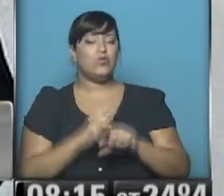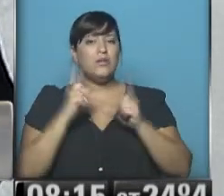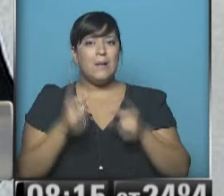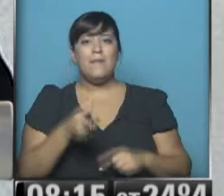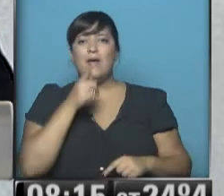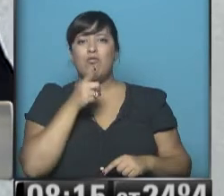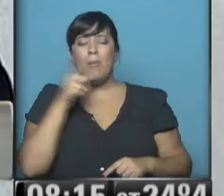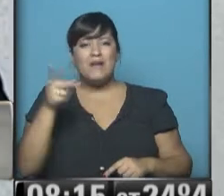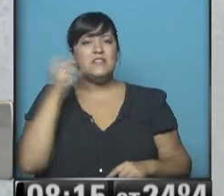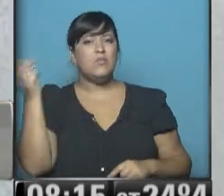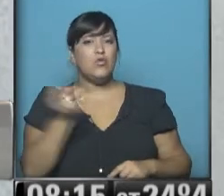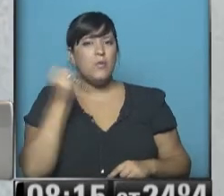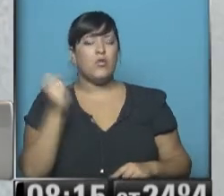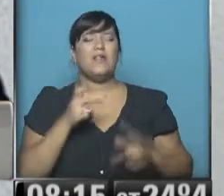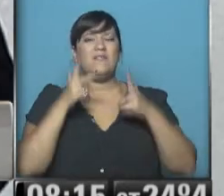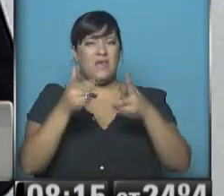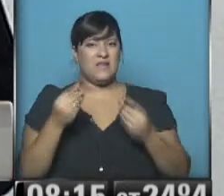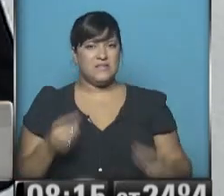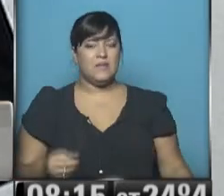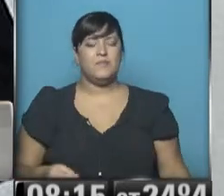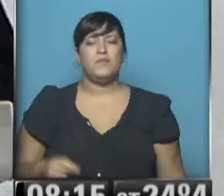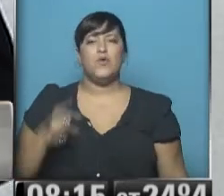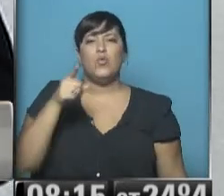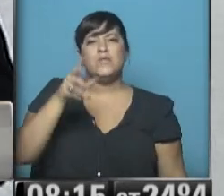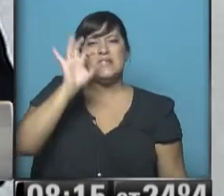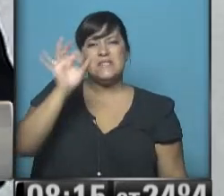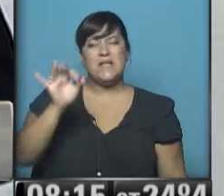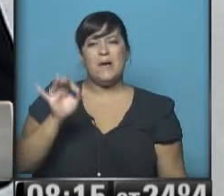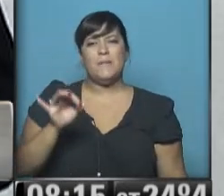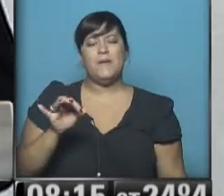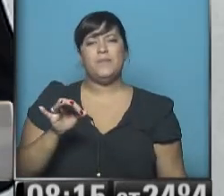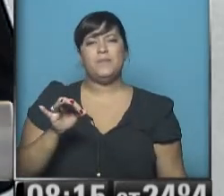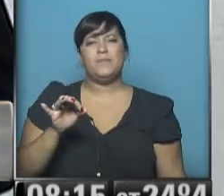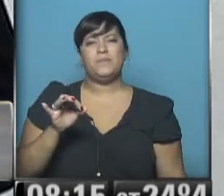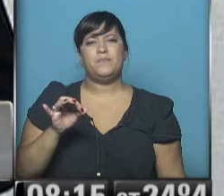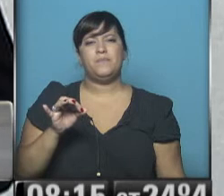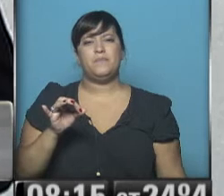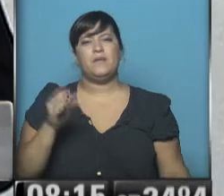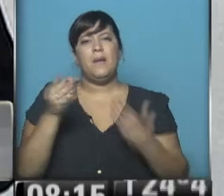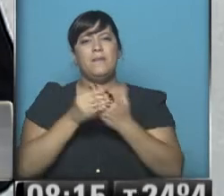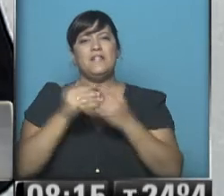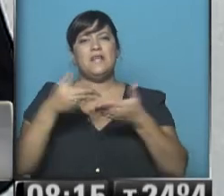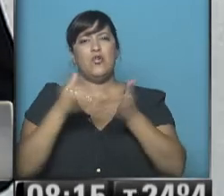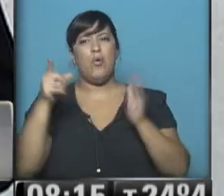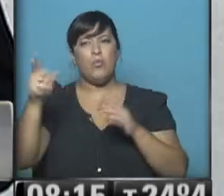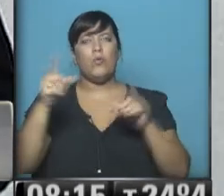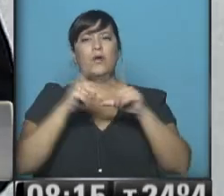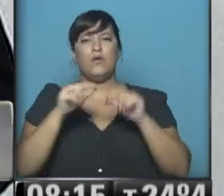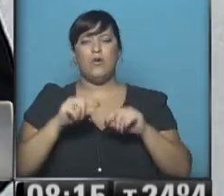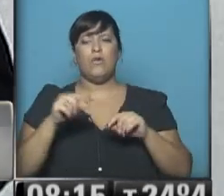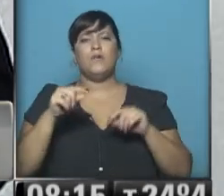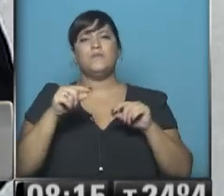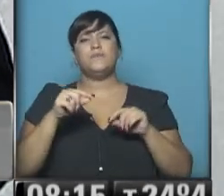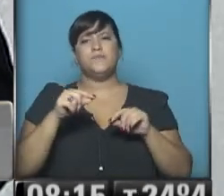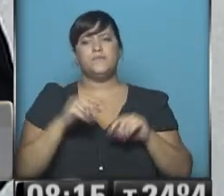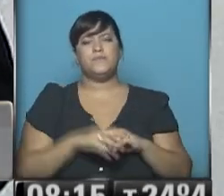importante remarcar lo siguiente usted sabe que el ministerio público en el marco del artículo 120 la reforma